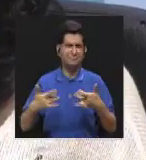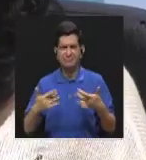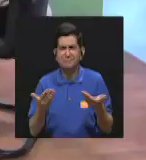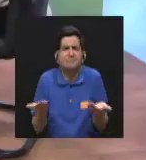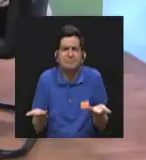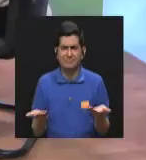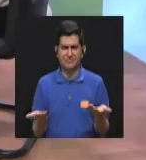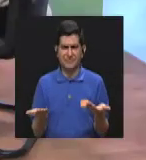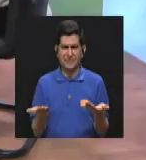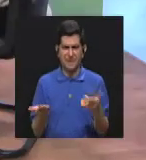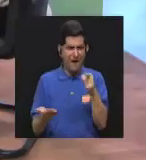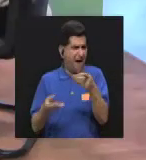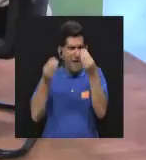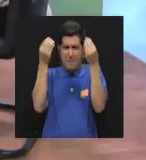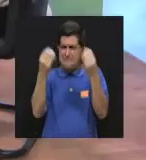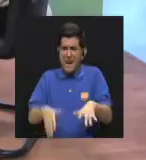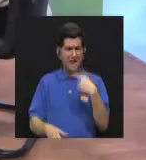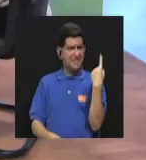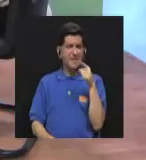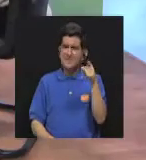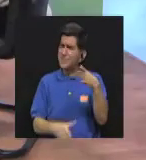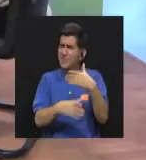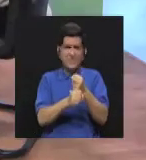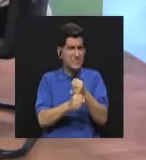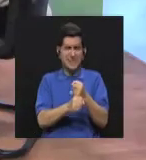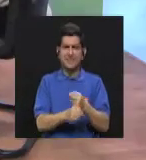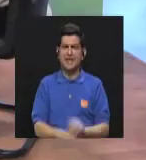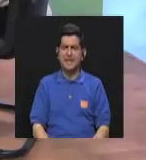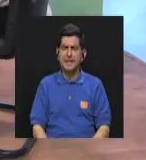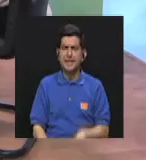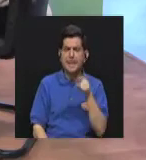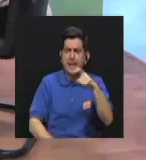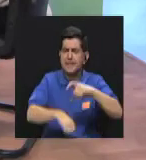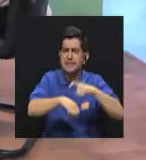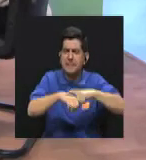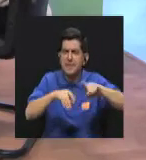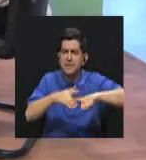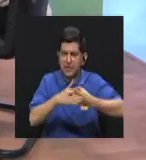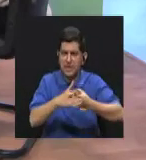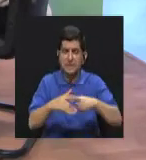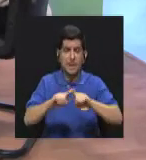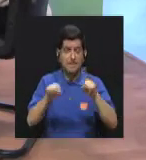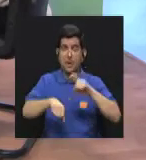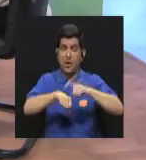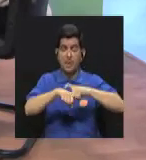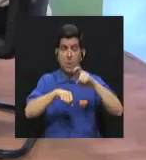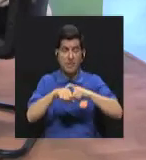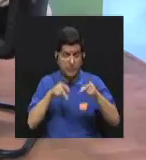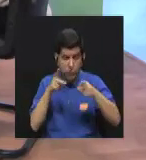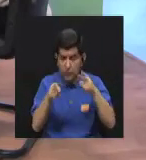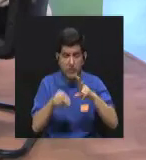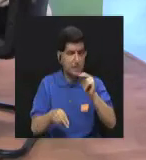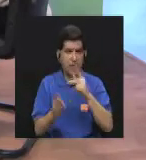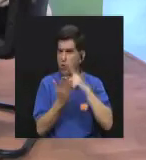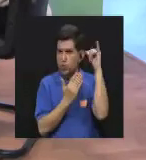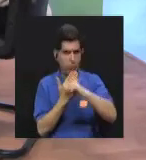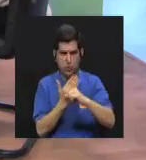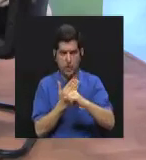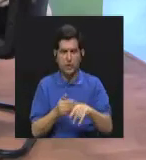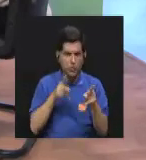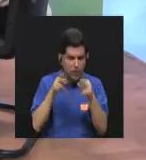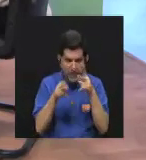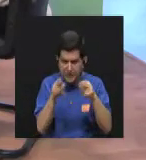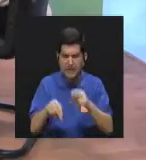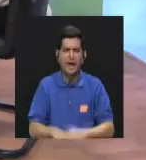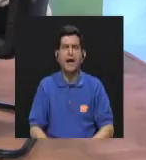tengo la sensación de que es un desperdicio solo hacer eso. Y empieza a nacer ahí, pero es en el montaje, no estaba en el proyecto. En el montaje empieza a